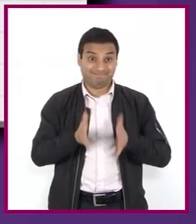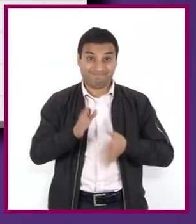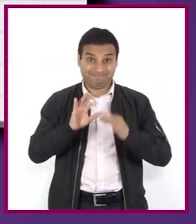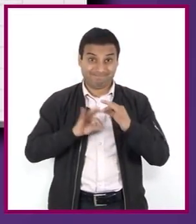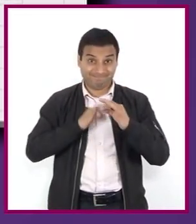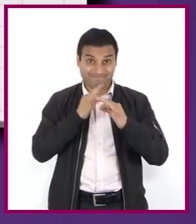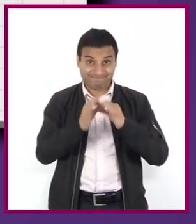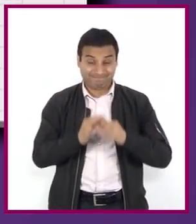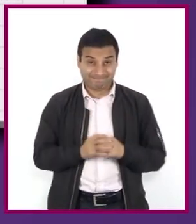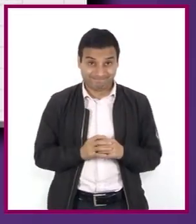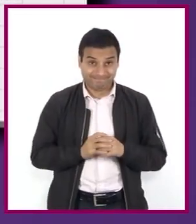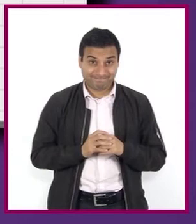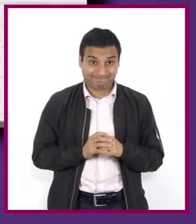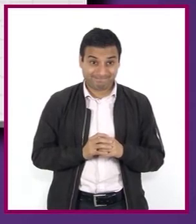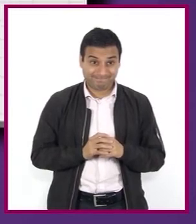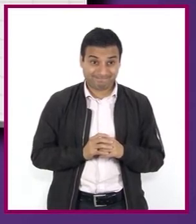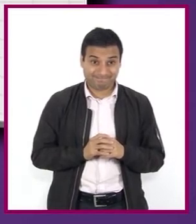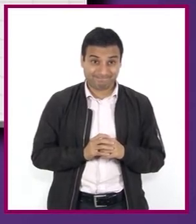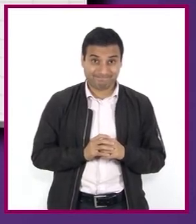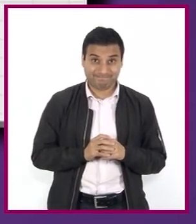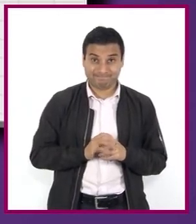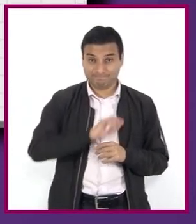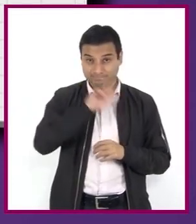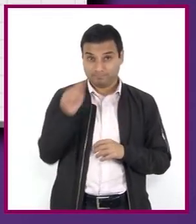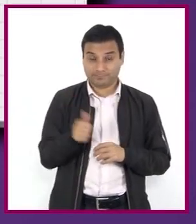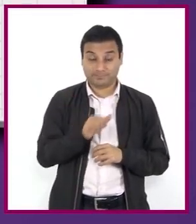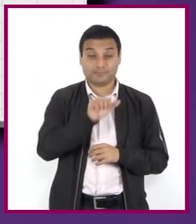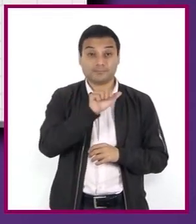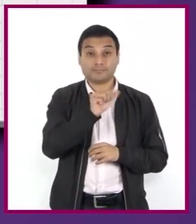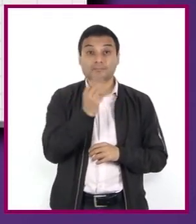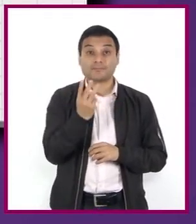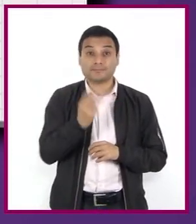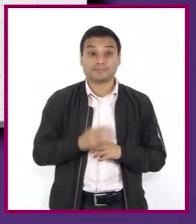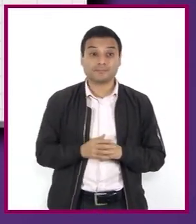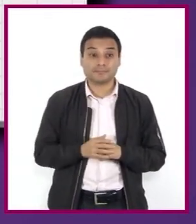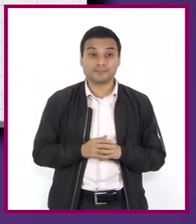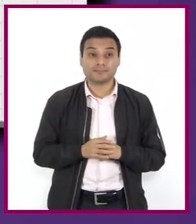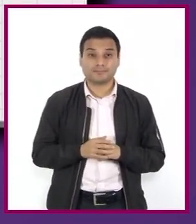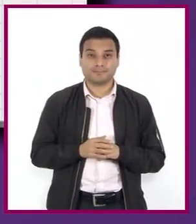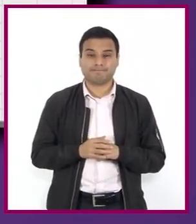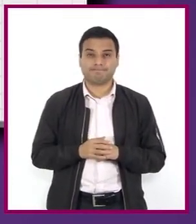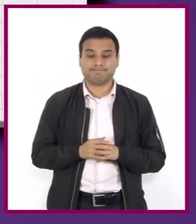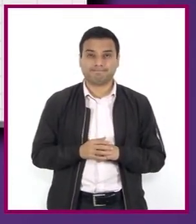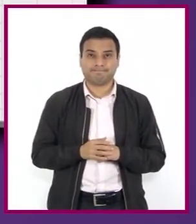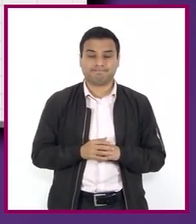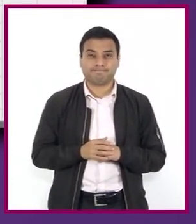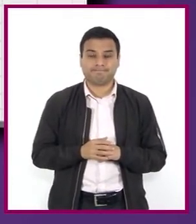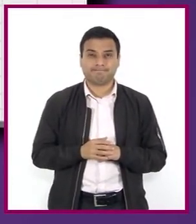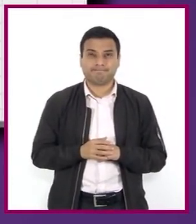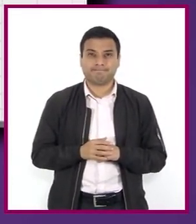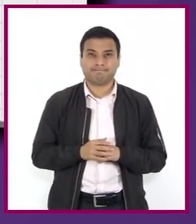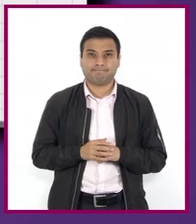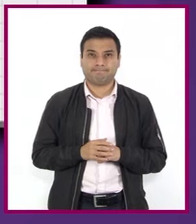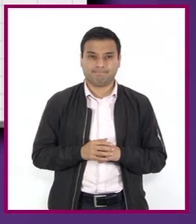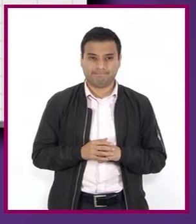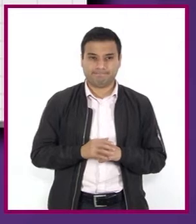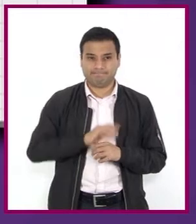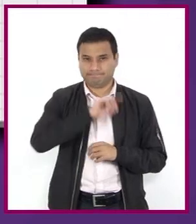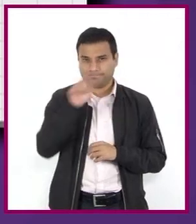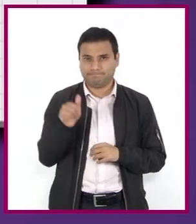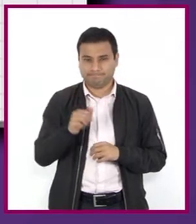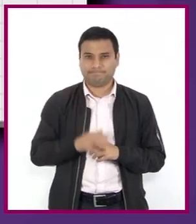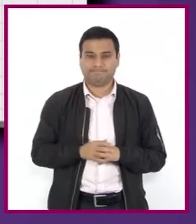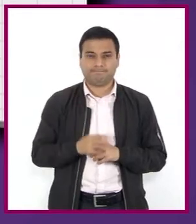10 negativo y en la celda A3 escribimos el número 9 negativo. Después los seleccionamos